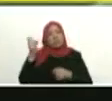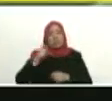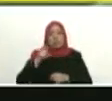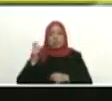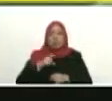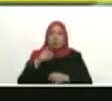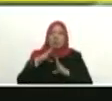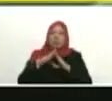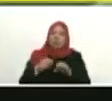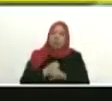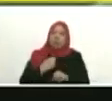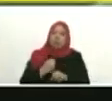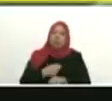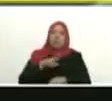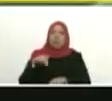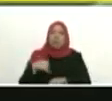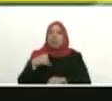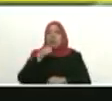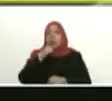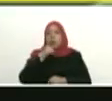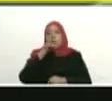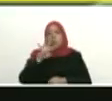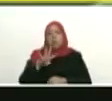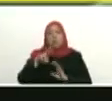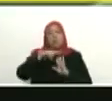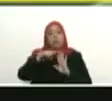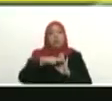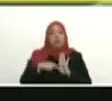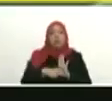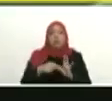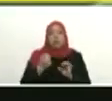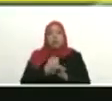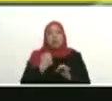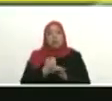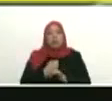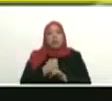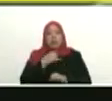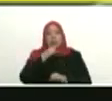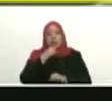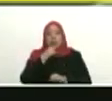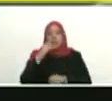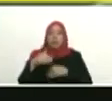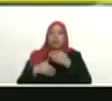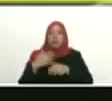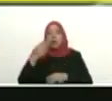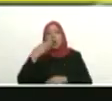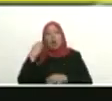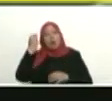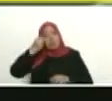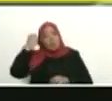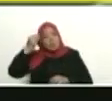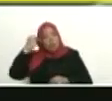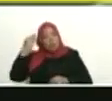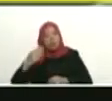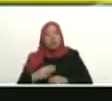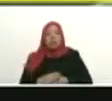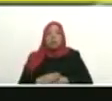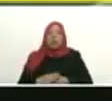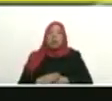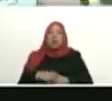necesidad. Cuatro líneas, pues, que hemos venido reflexionando.